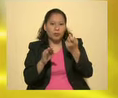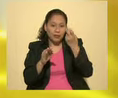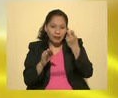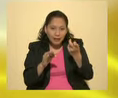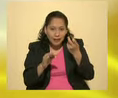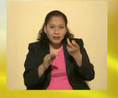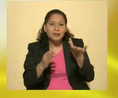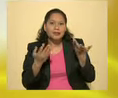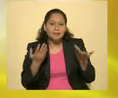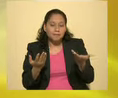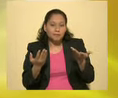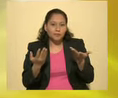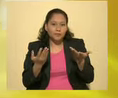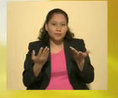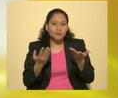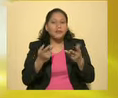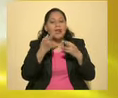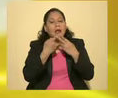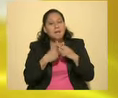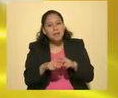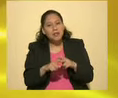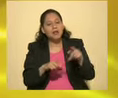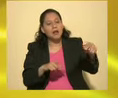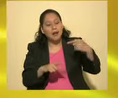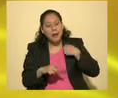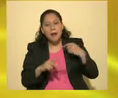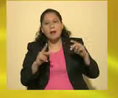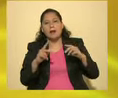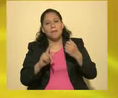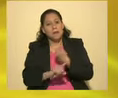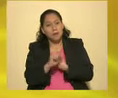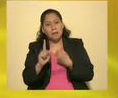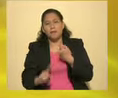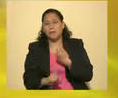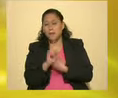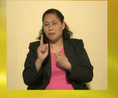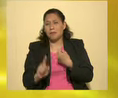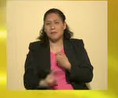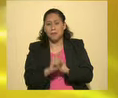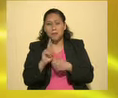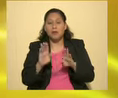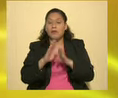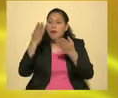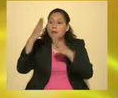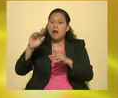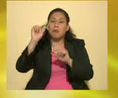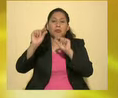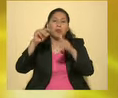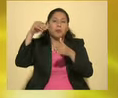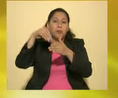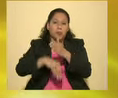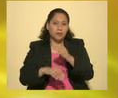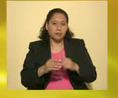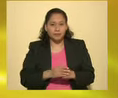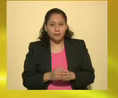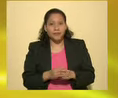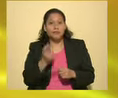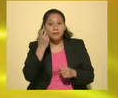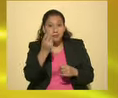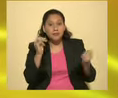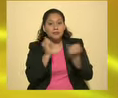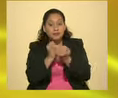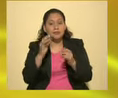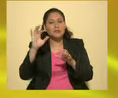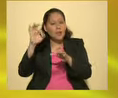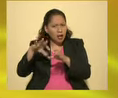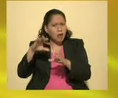en ese sentido es cuando empiezan los problemas de solvencia de banca, ¿no? Que finalmente todos los